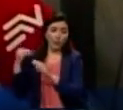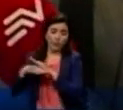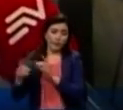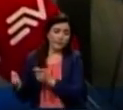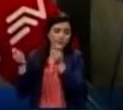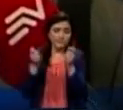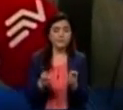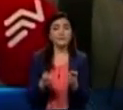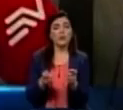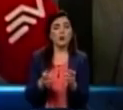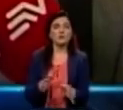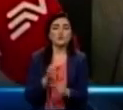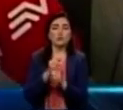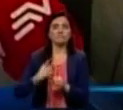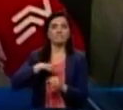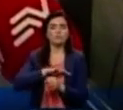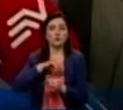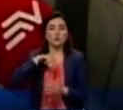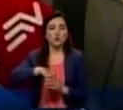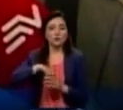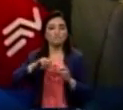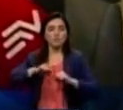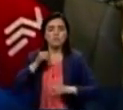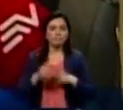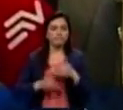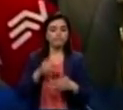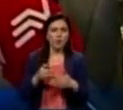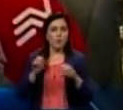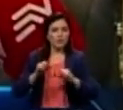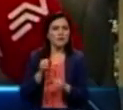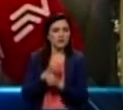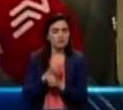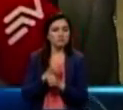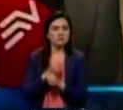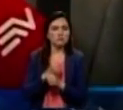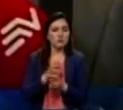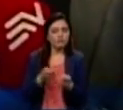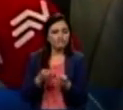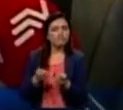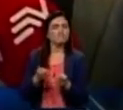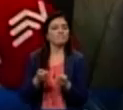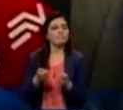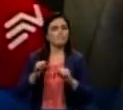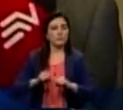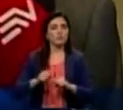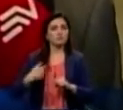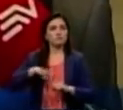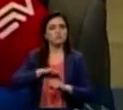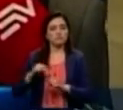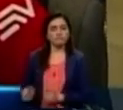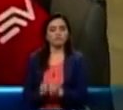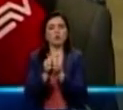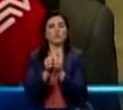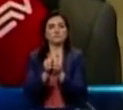tener la seguridad es que tenemos los mecanismos internos para procesar las cosas y después siempre nos mostraremos monolíticamente